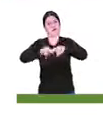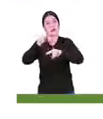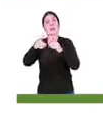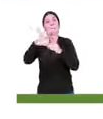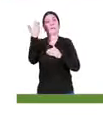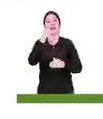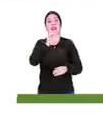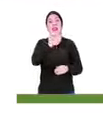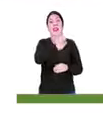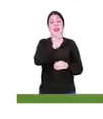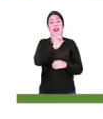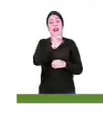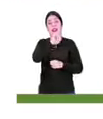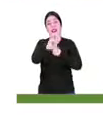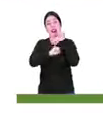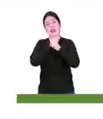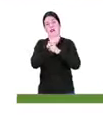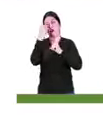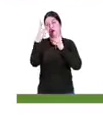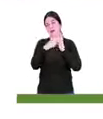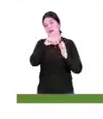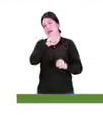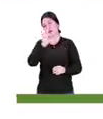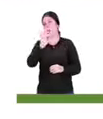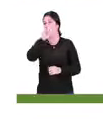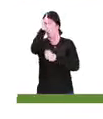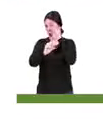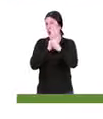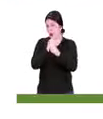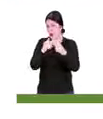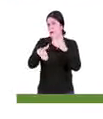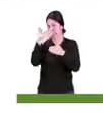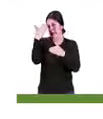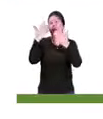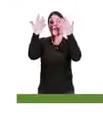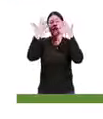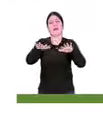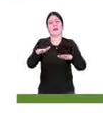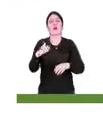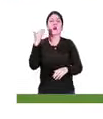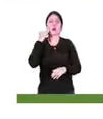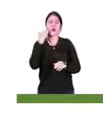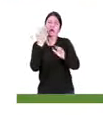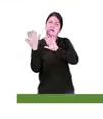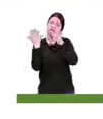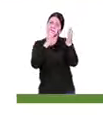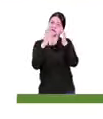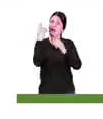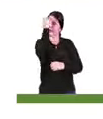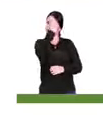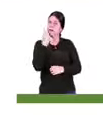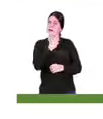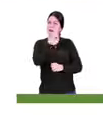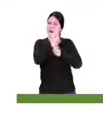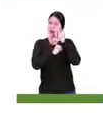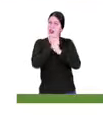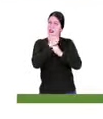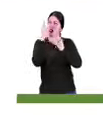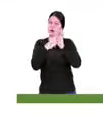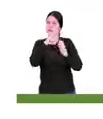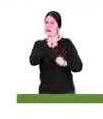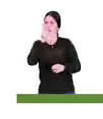del 2023, el próximo año, y estaremos terminando hacia septiembre de